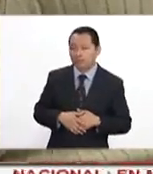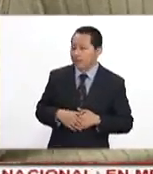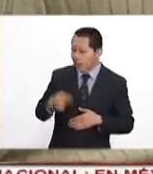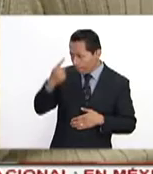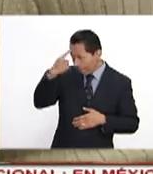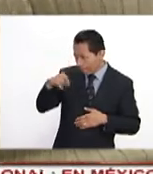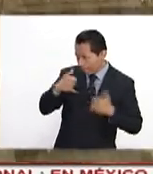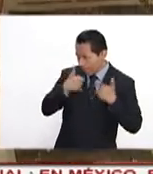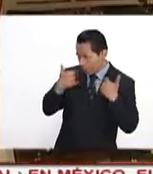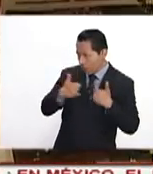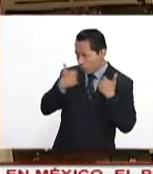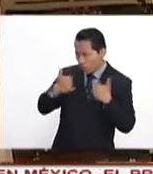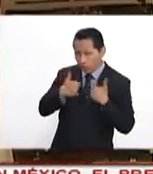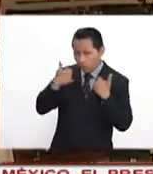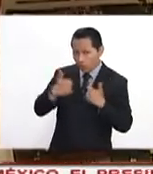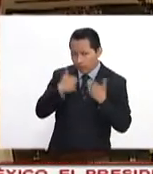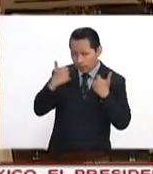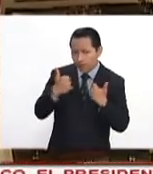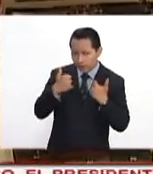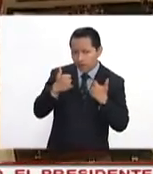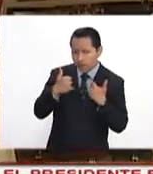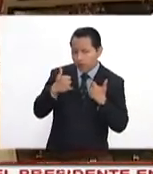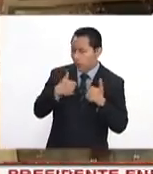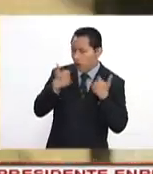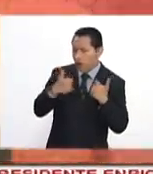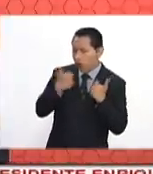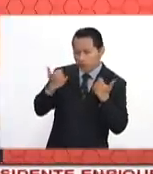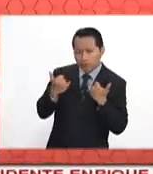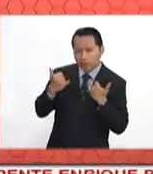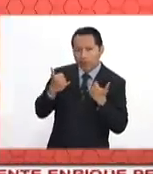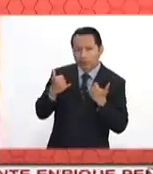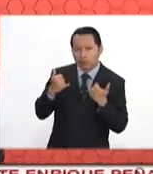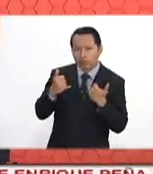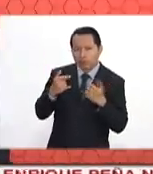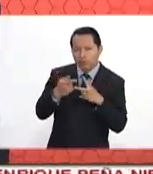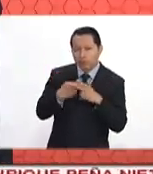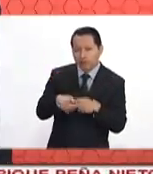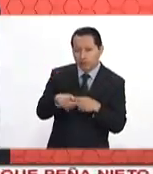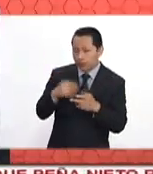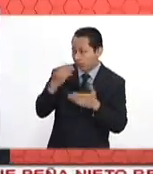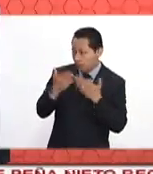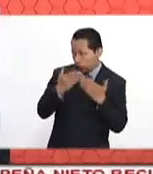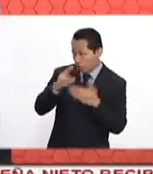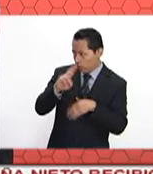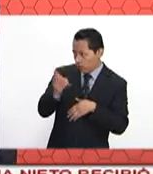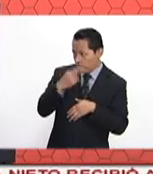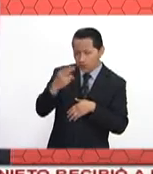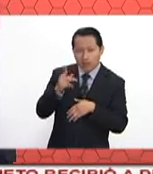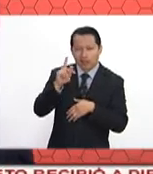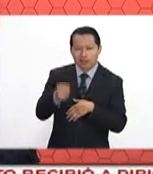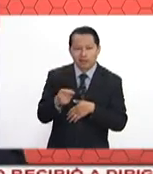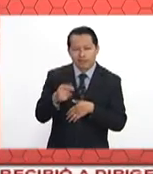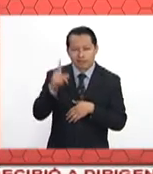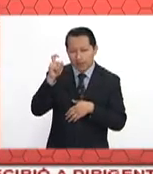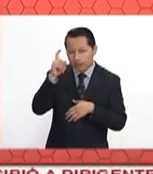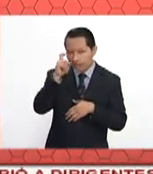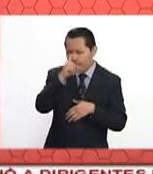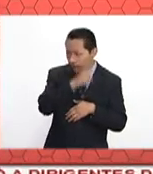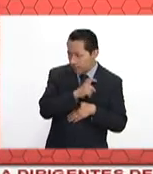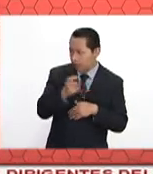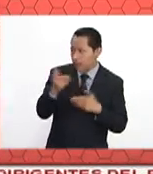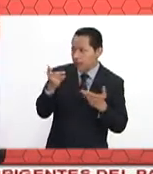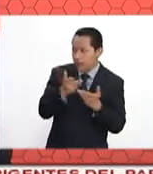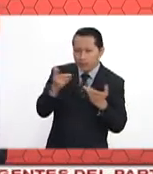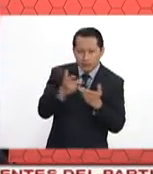los jóvenes, jóvenes que incluso están por iniciar sus estudios en la universidad, ¿qué tan difícil